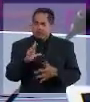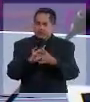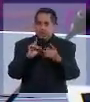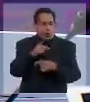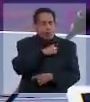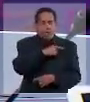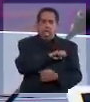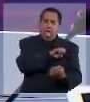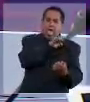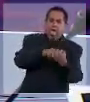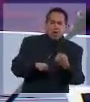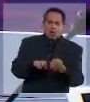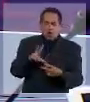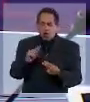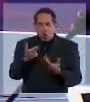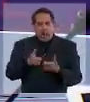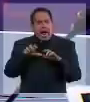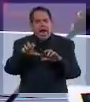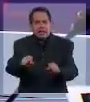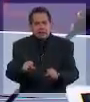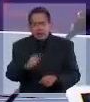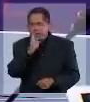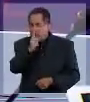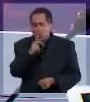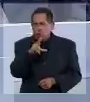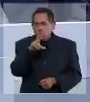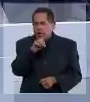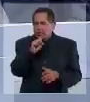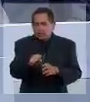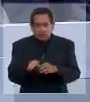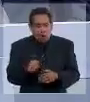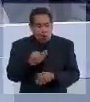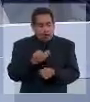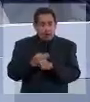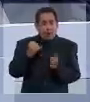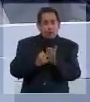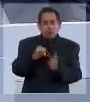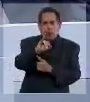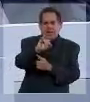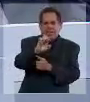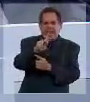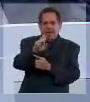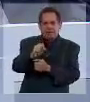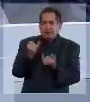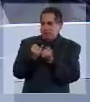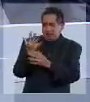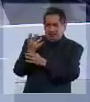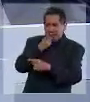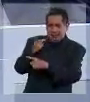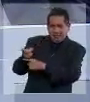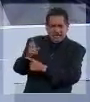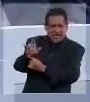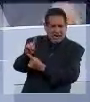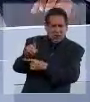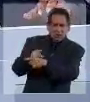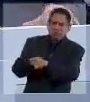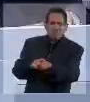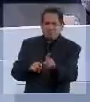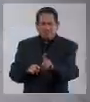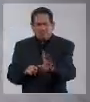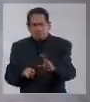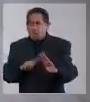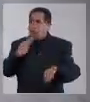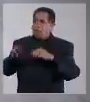engañen. No alcanza. Primero, no es cierto que el IEPS hoy sea lo que dice Ricardo. El precio del petróleo subió en el mundo